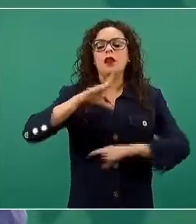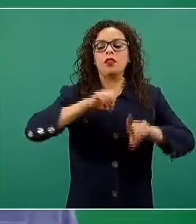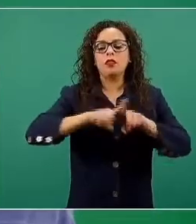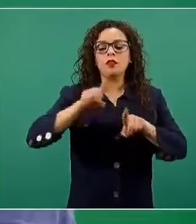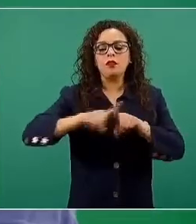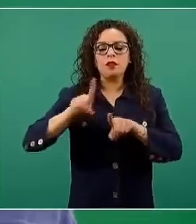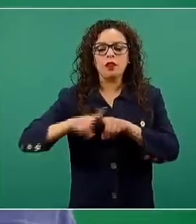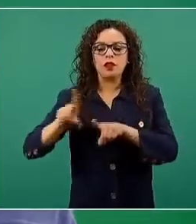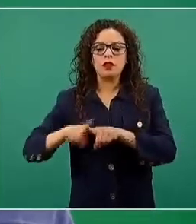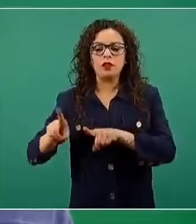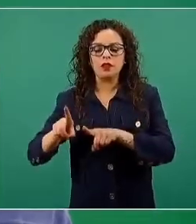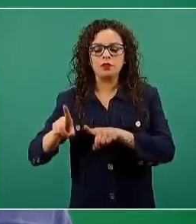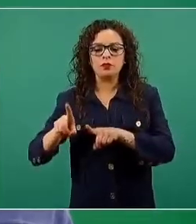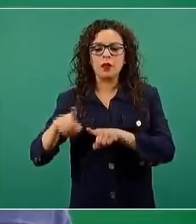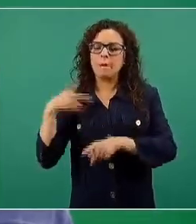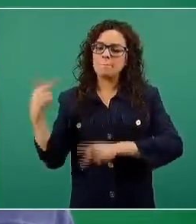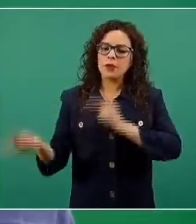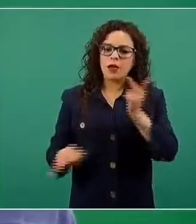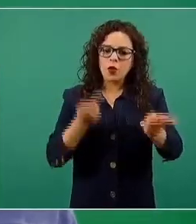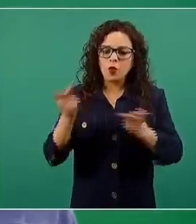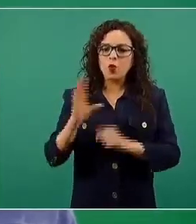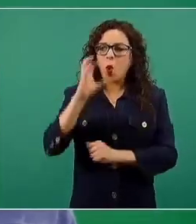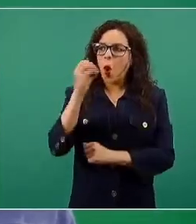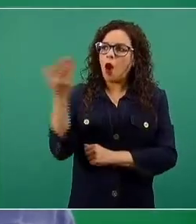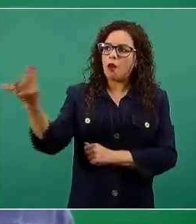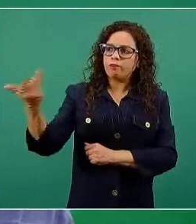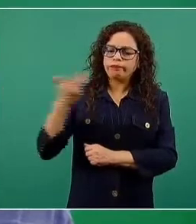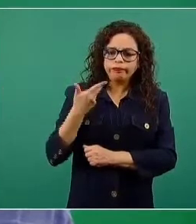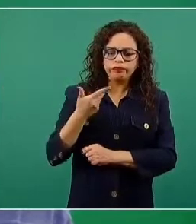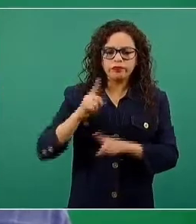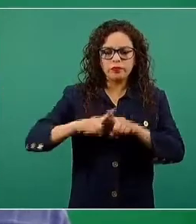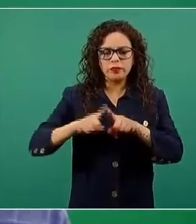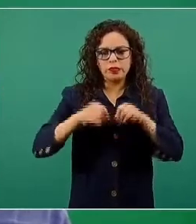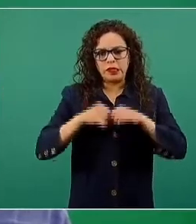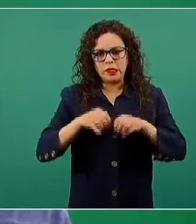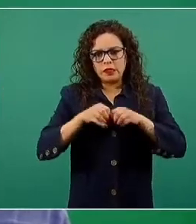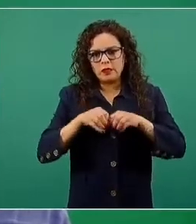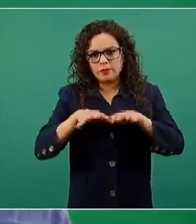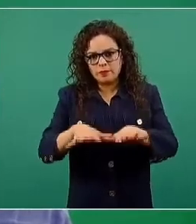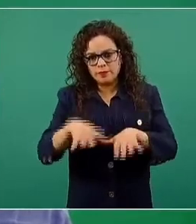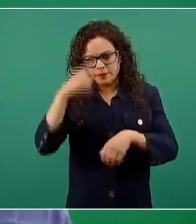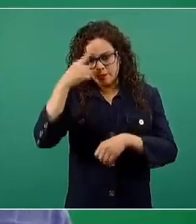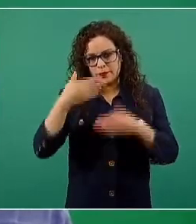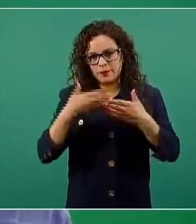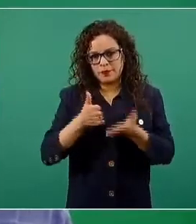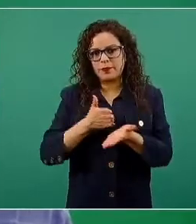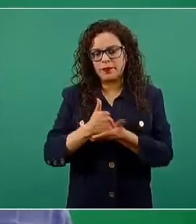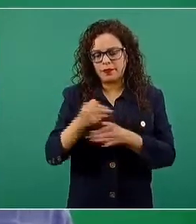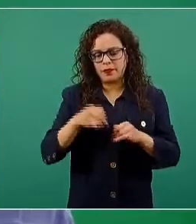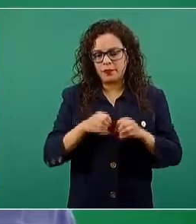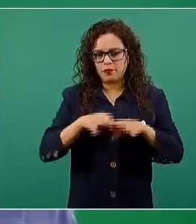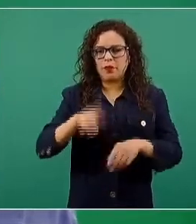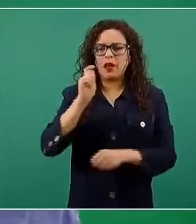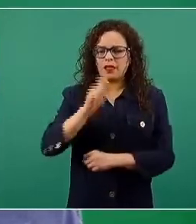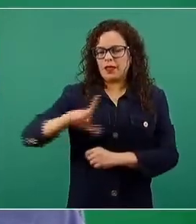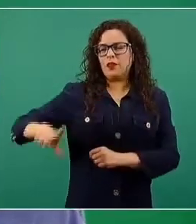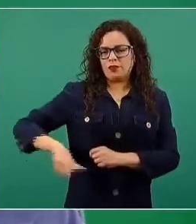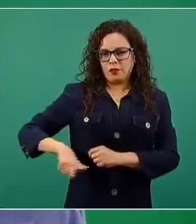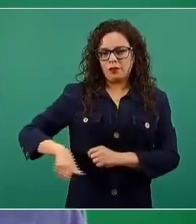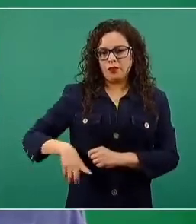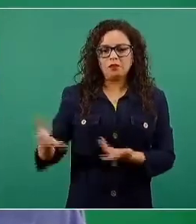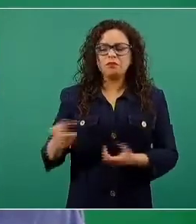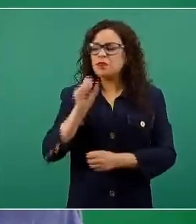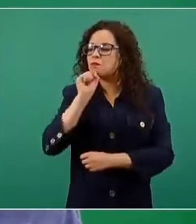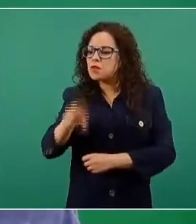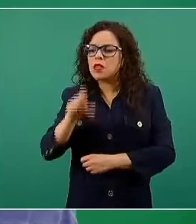diversas consultas o solicitudes de información, solicitudes de acceso a la información gubernamental que son